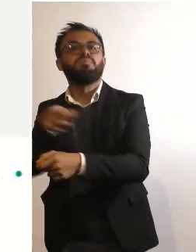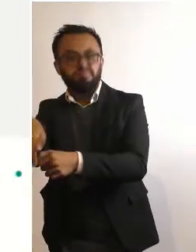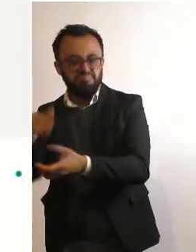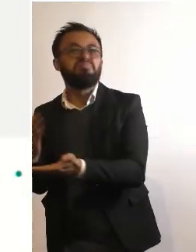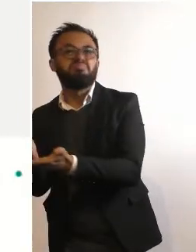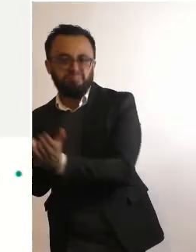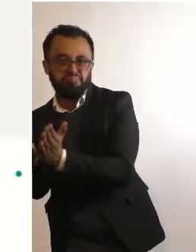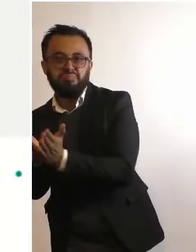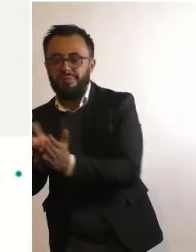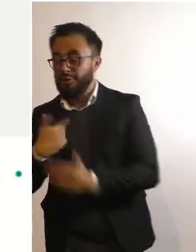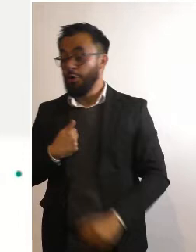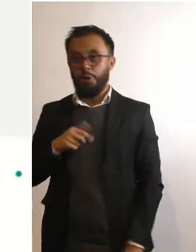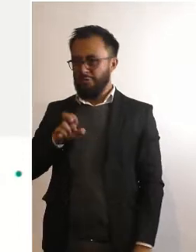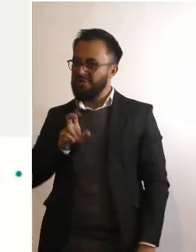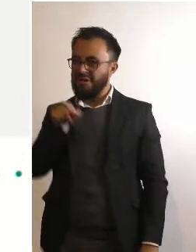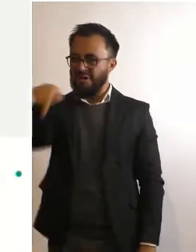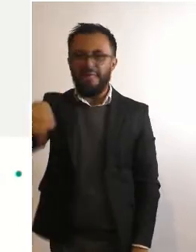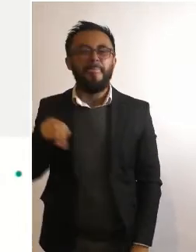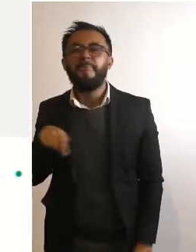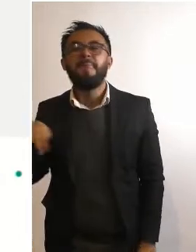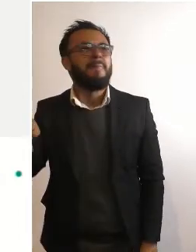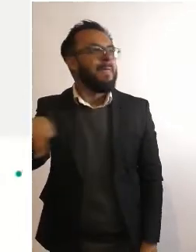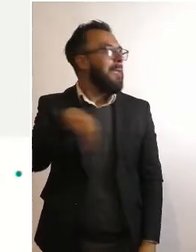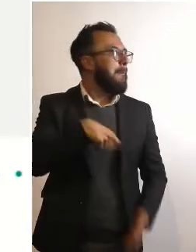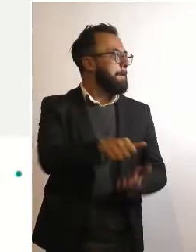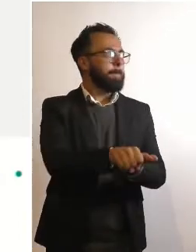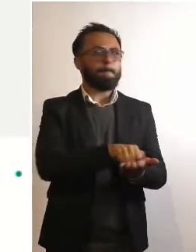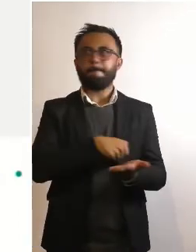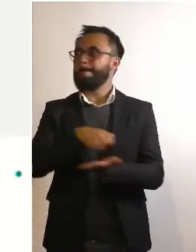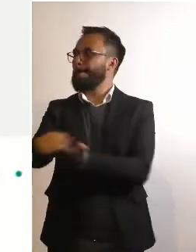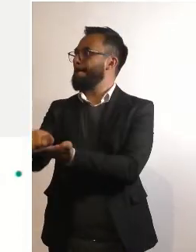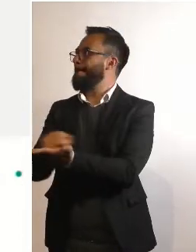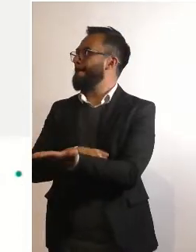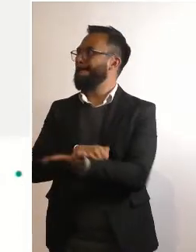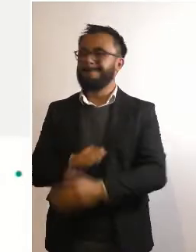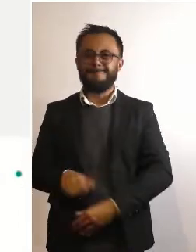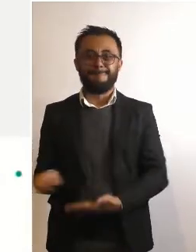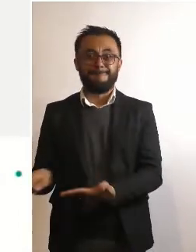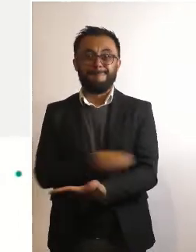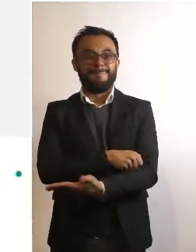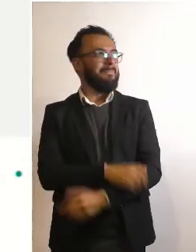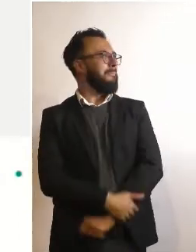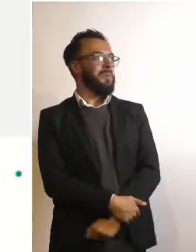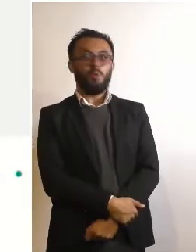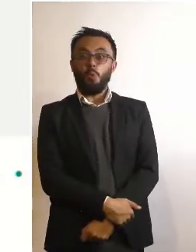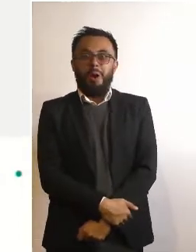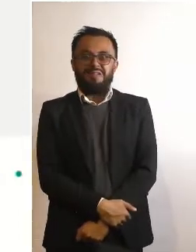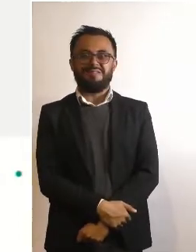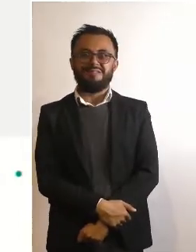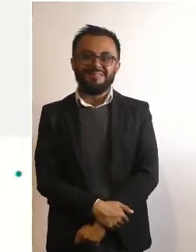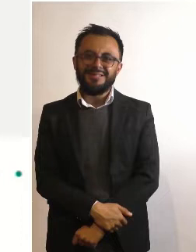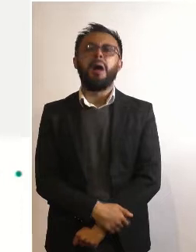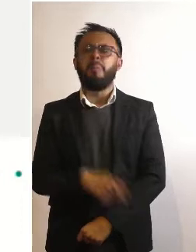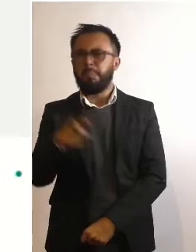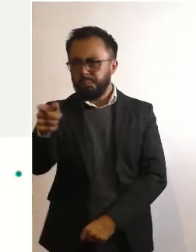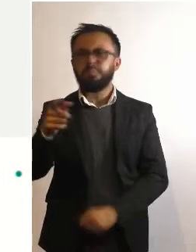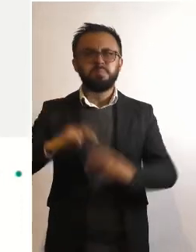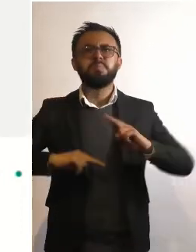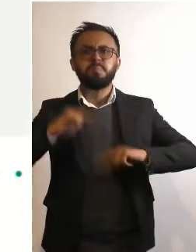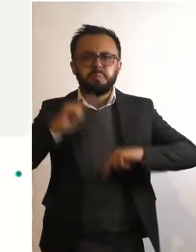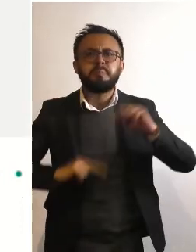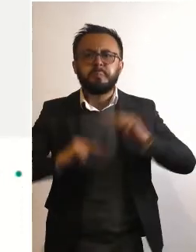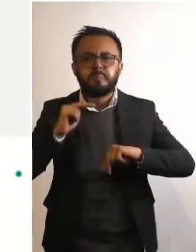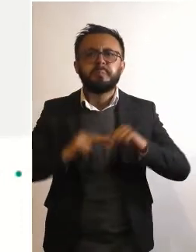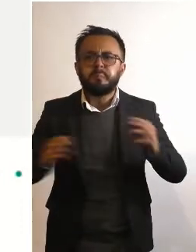infraestructura, la excelencia de la infraestructura, en donde precisamente han adecuado unos